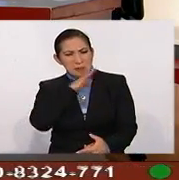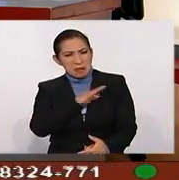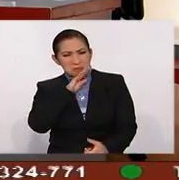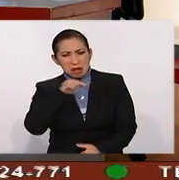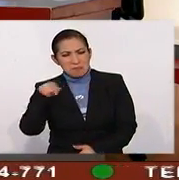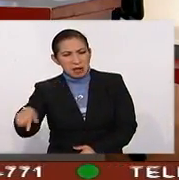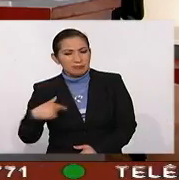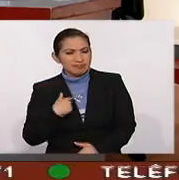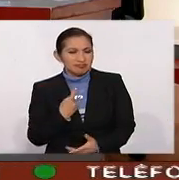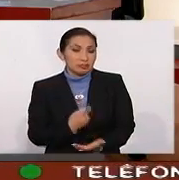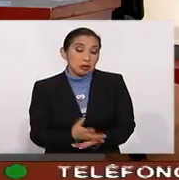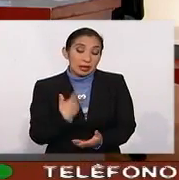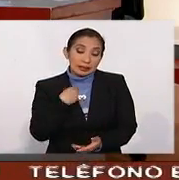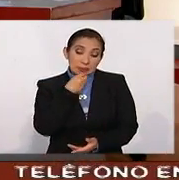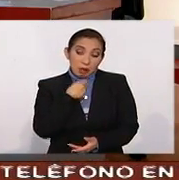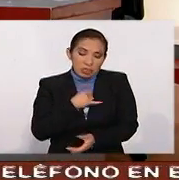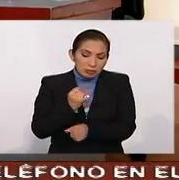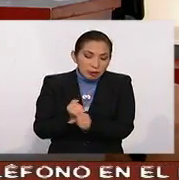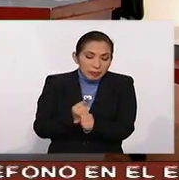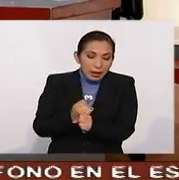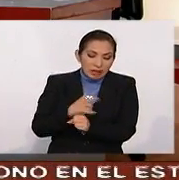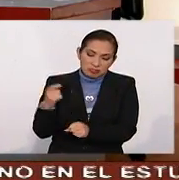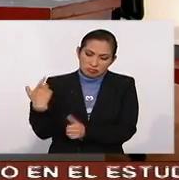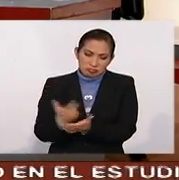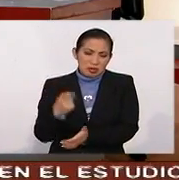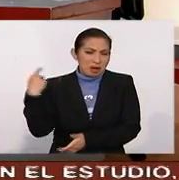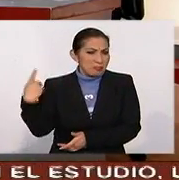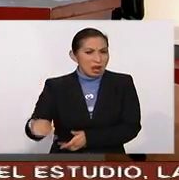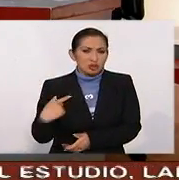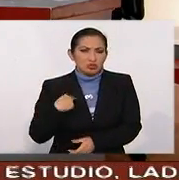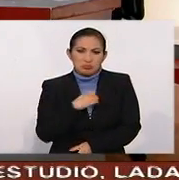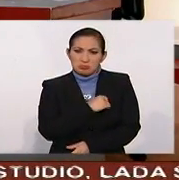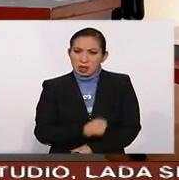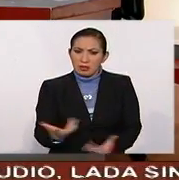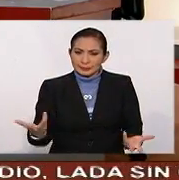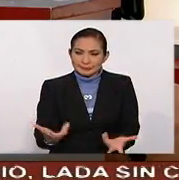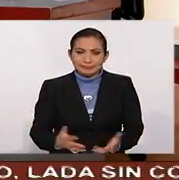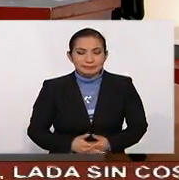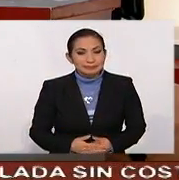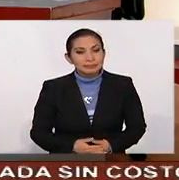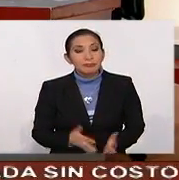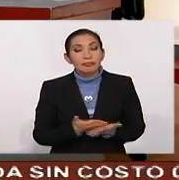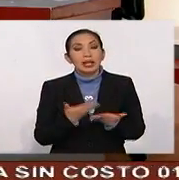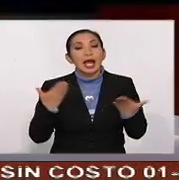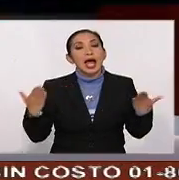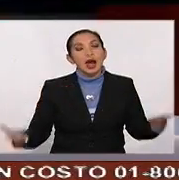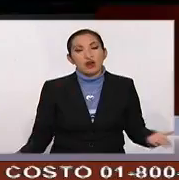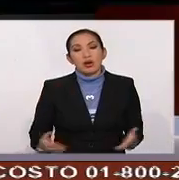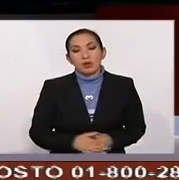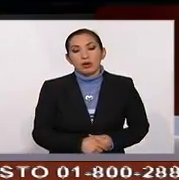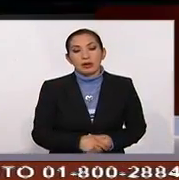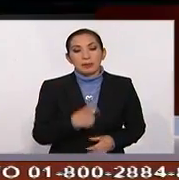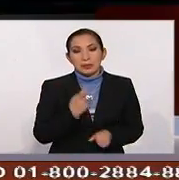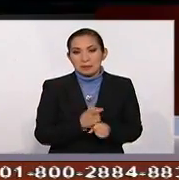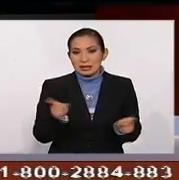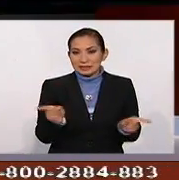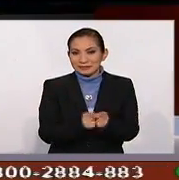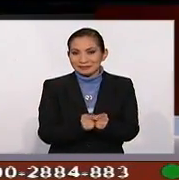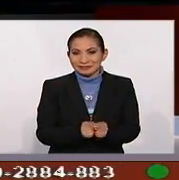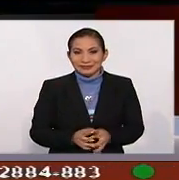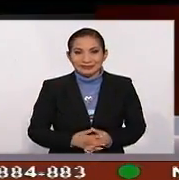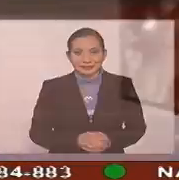caben más que seguirlos investigando y que paguen por sus fechorías. Bueno, vamos ahora a nuestro primer